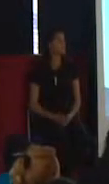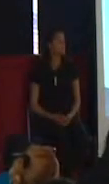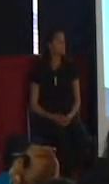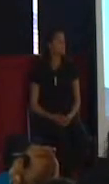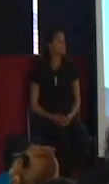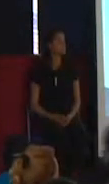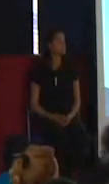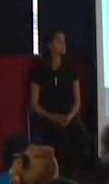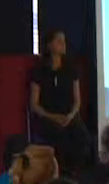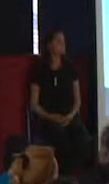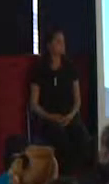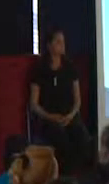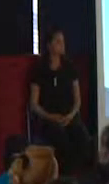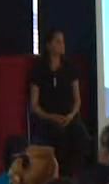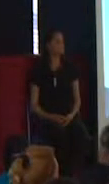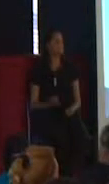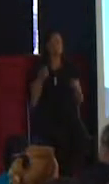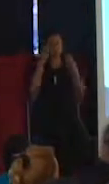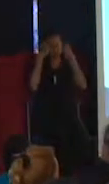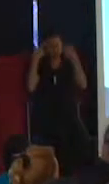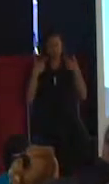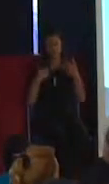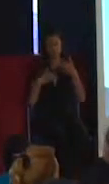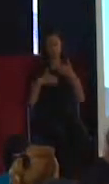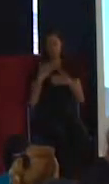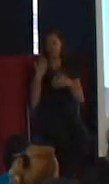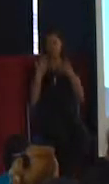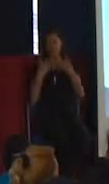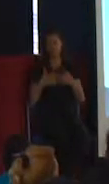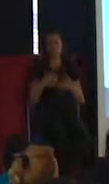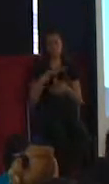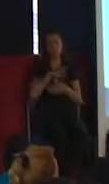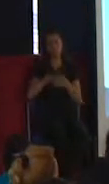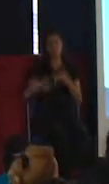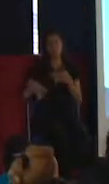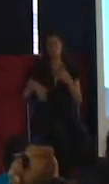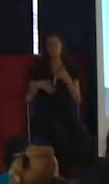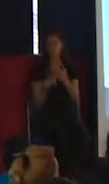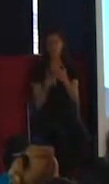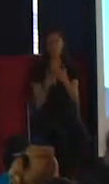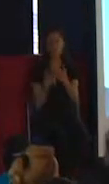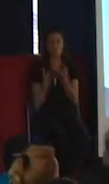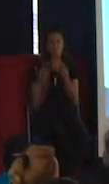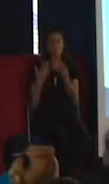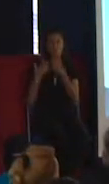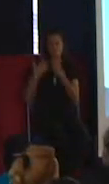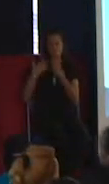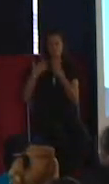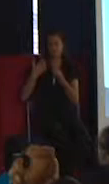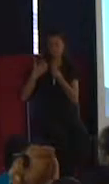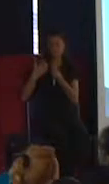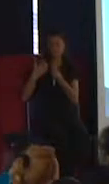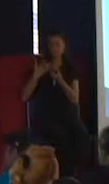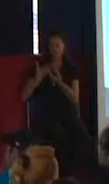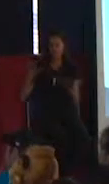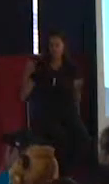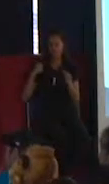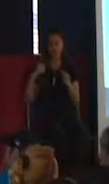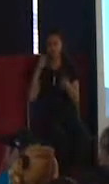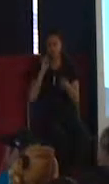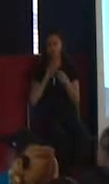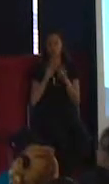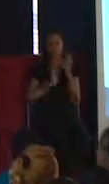pone en funcionamiento toda su maquinaria para la defensa, para la promoción, para